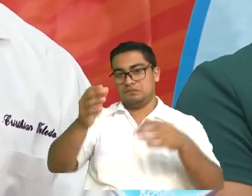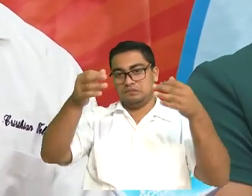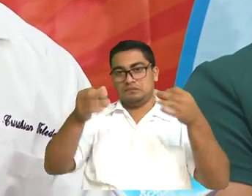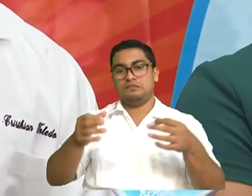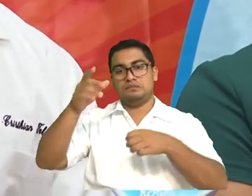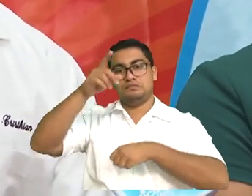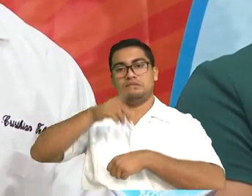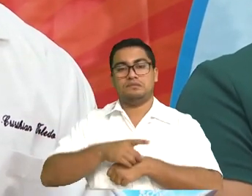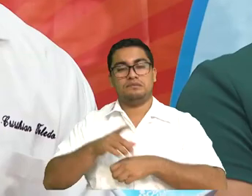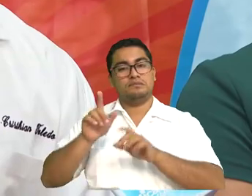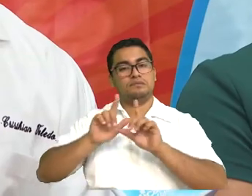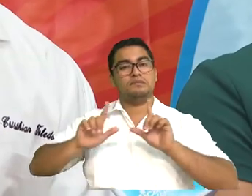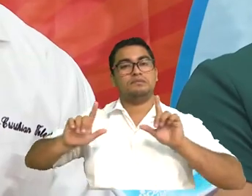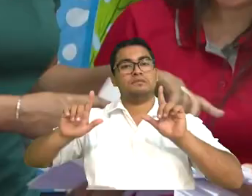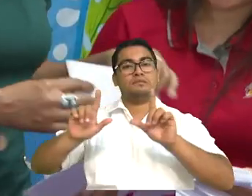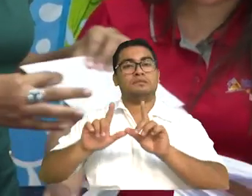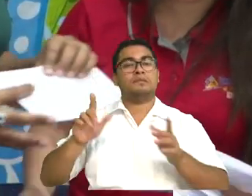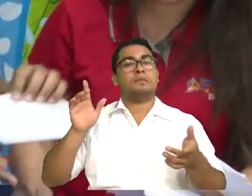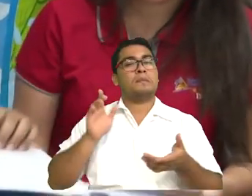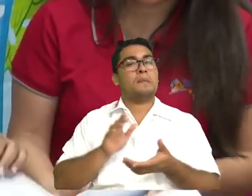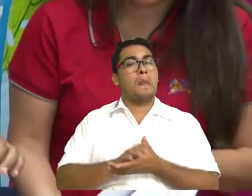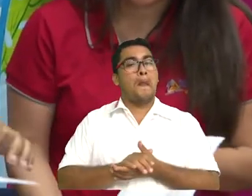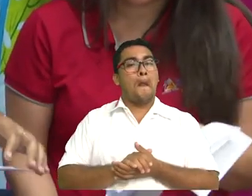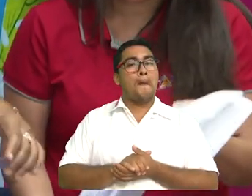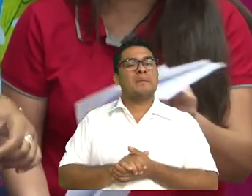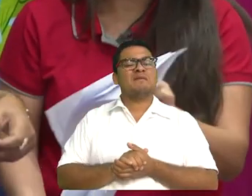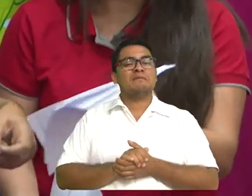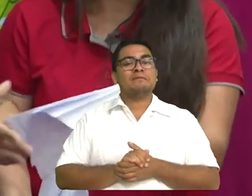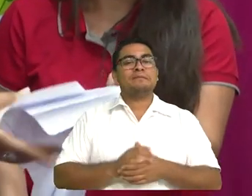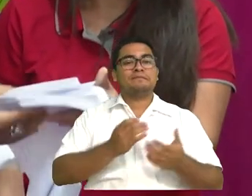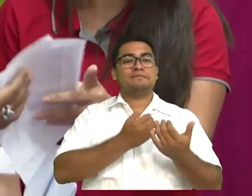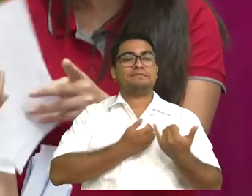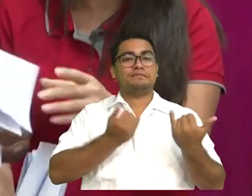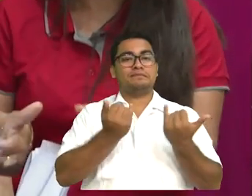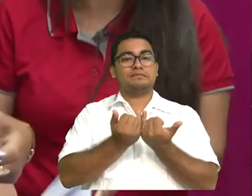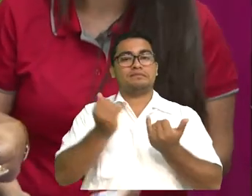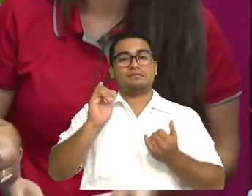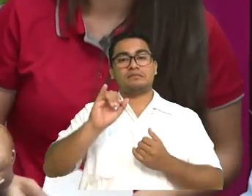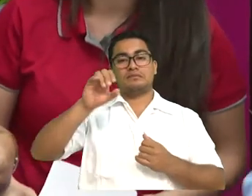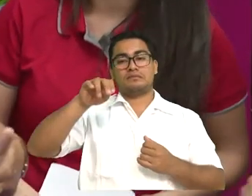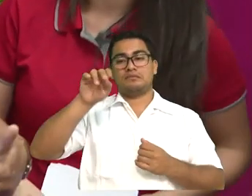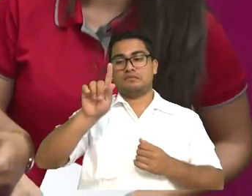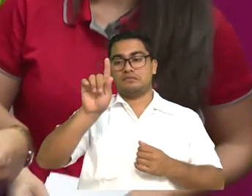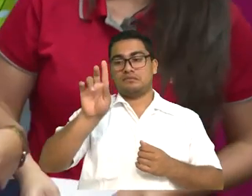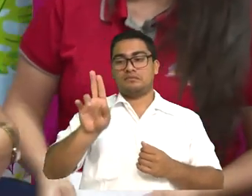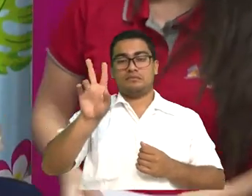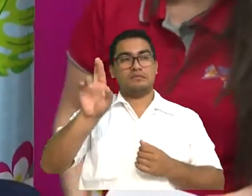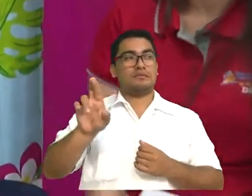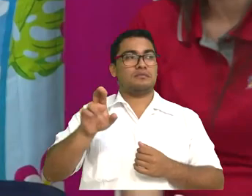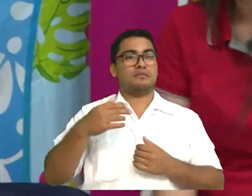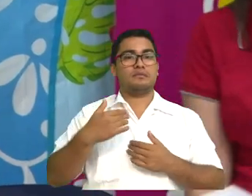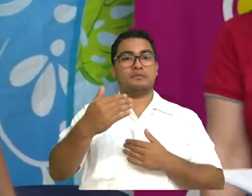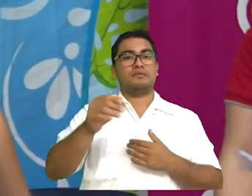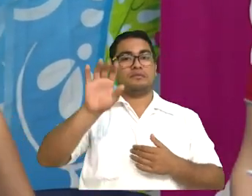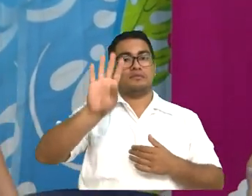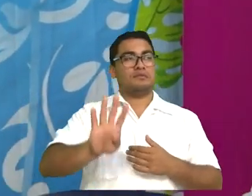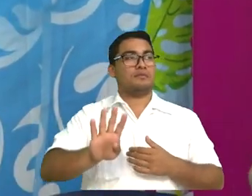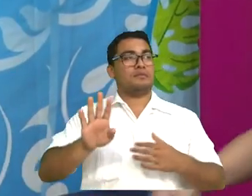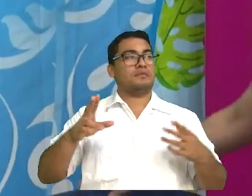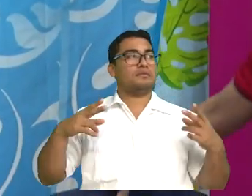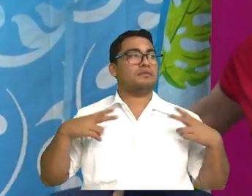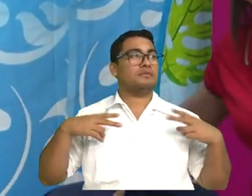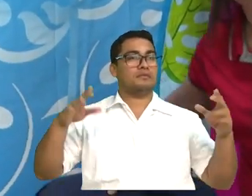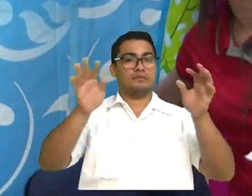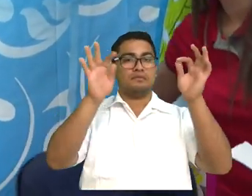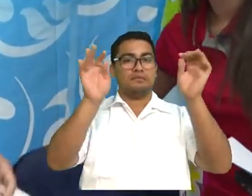oportuna en estos lugares ya definidos. El INTUR iniciará la jornada veraniega el próximo 4 de abril con el Festival